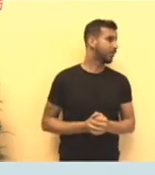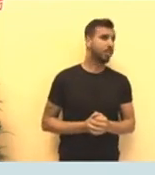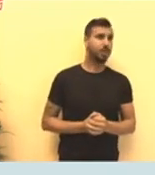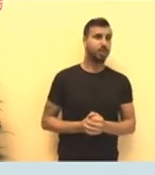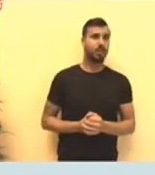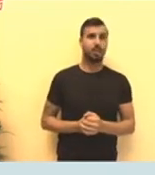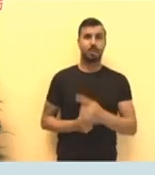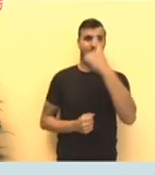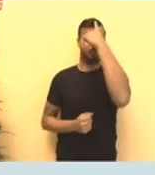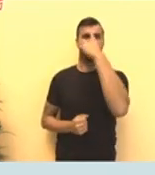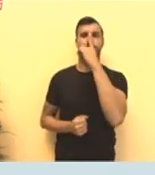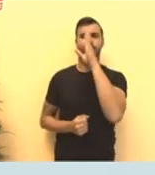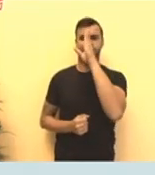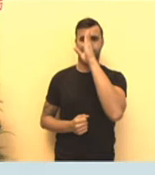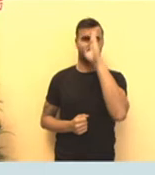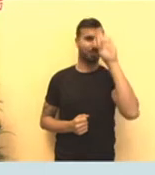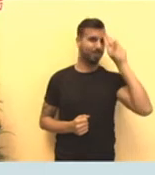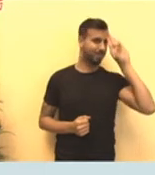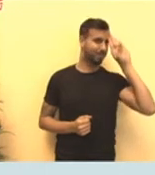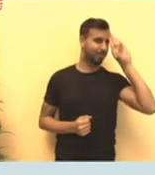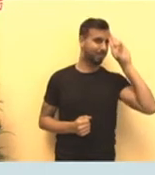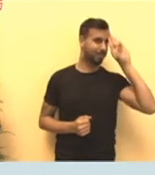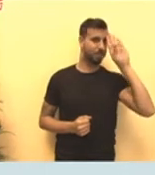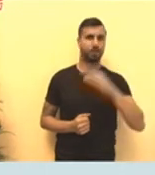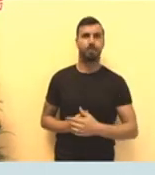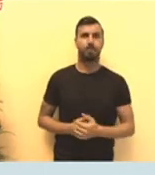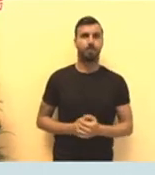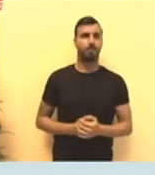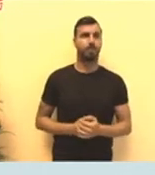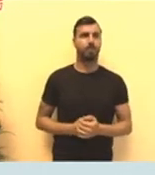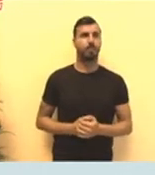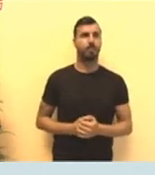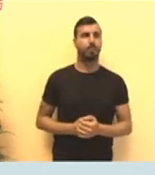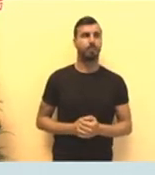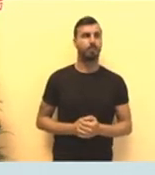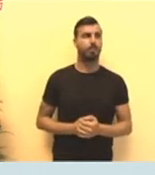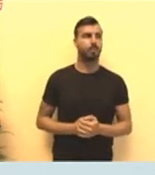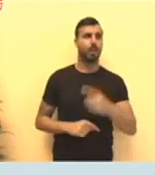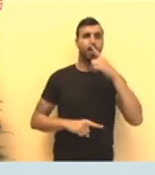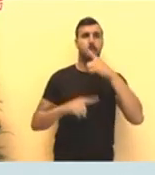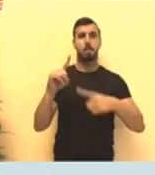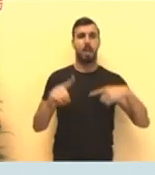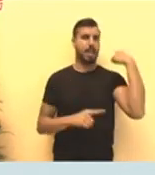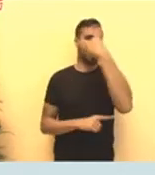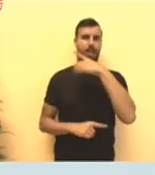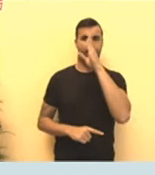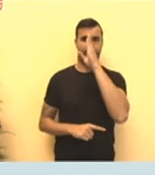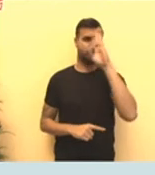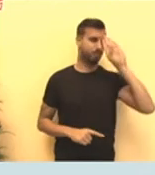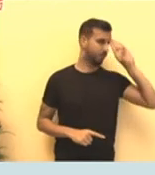Media cara. A ver, ¿quién lo cuenta? Media cara, ven por aquí. Yo veo media